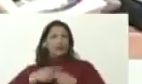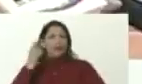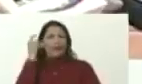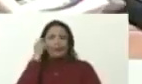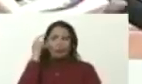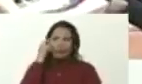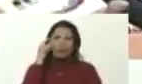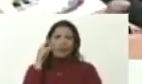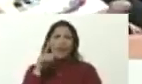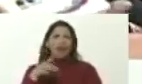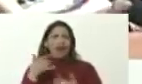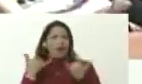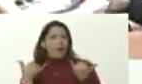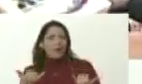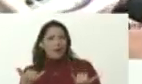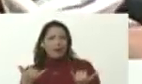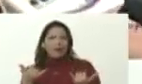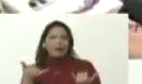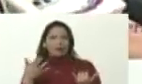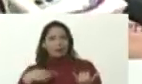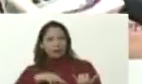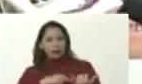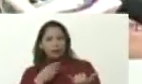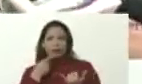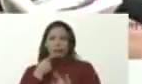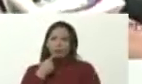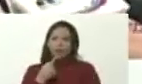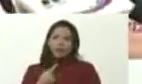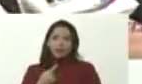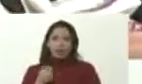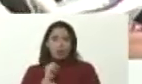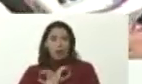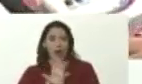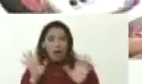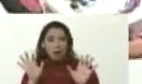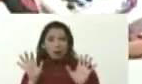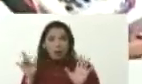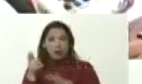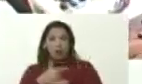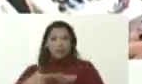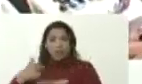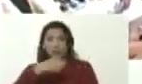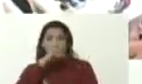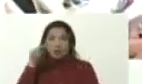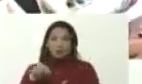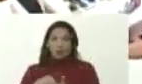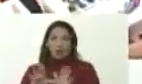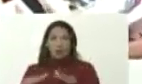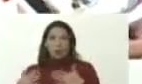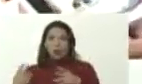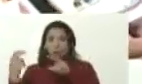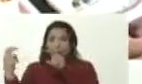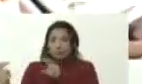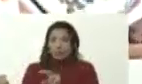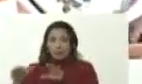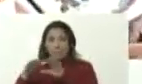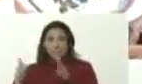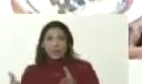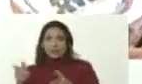todos los días. Ahora, ¿qué es lo que nosotros hemos dicho? Muy claro, el gobierno nacional, cuando se sienta en una mesa de